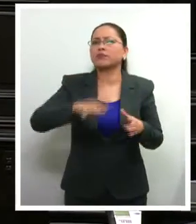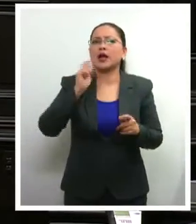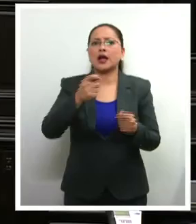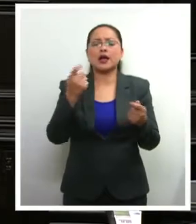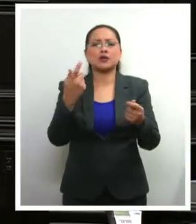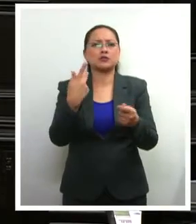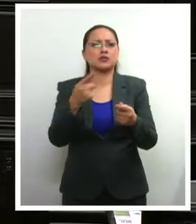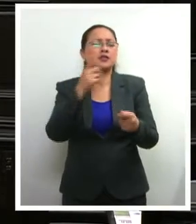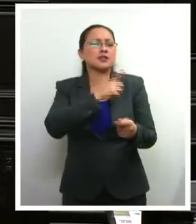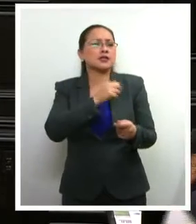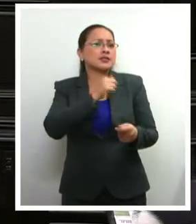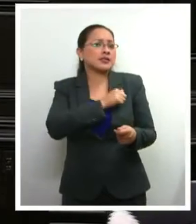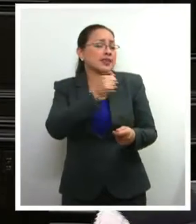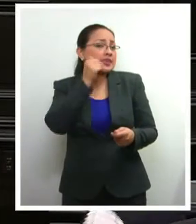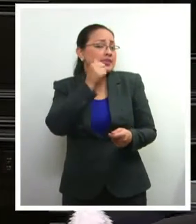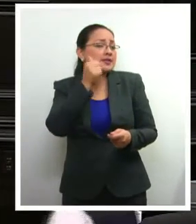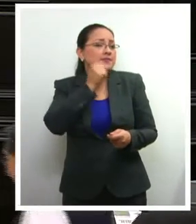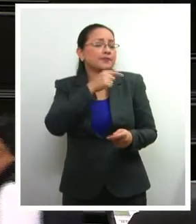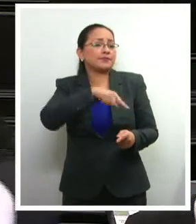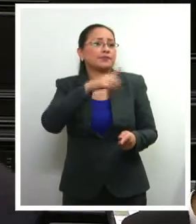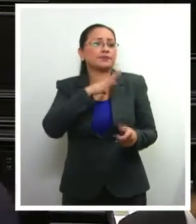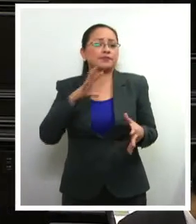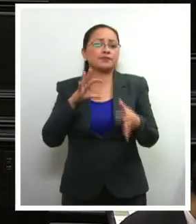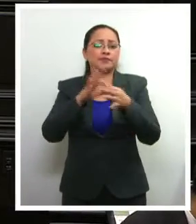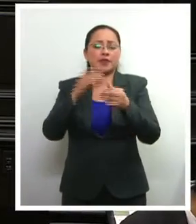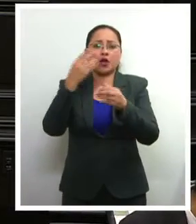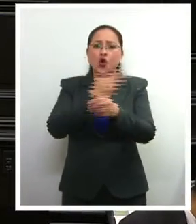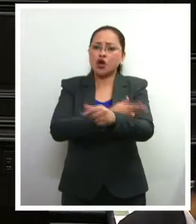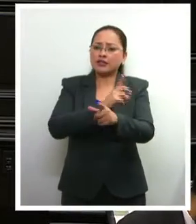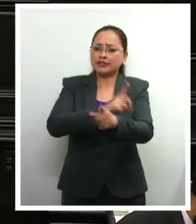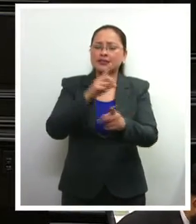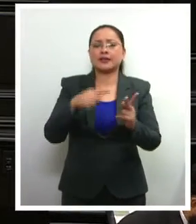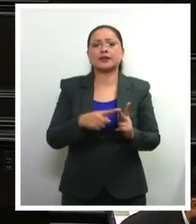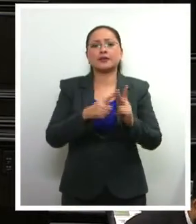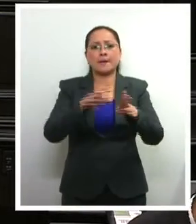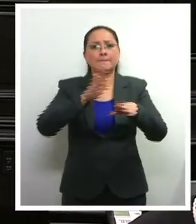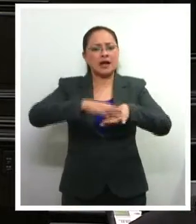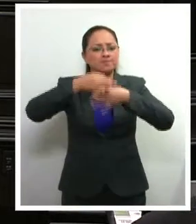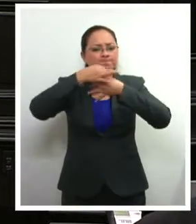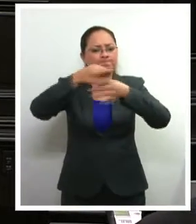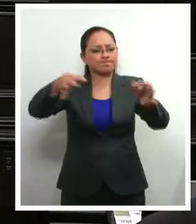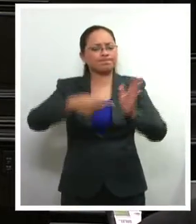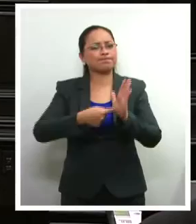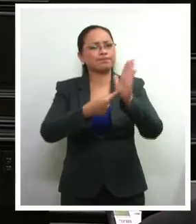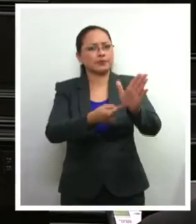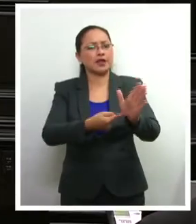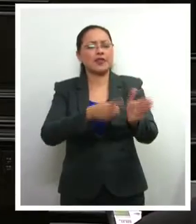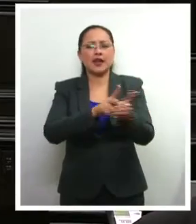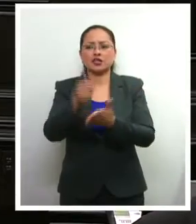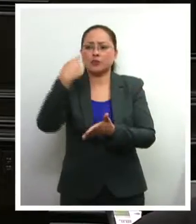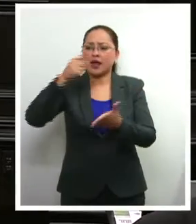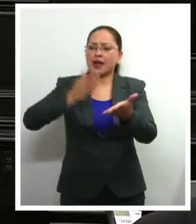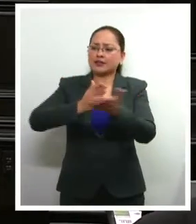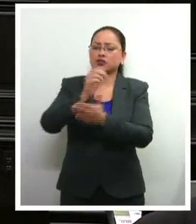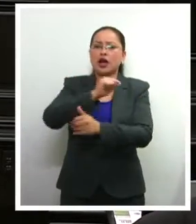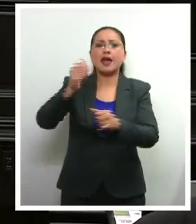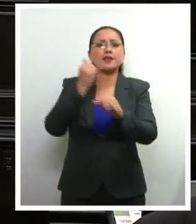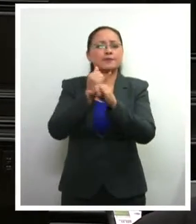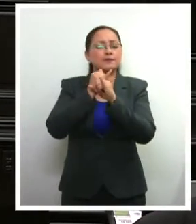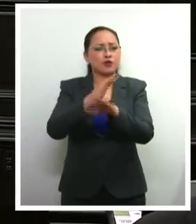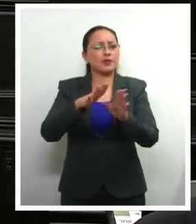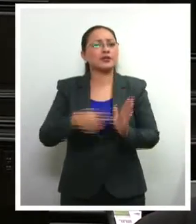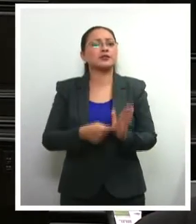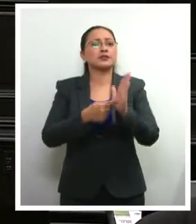acompañará de mecanismos para garantizar la transparencia, la máxima publicidad el derecho de acceso a la información,